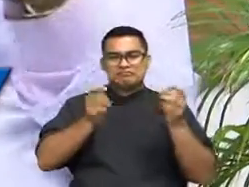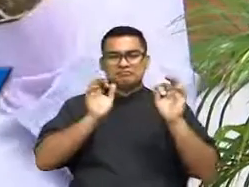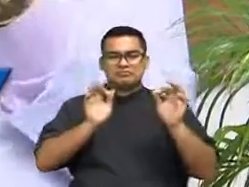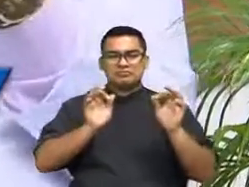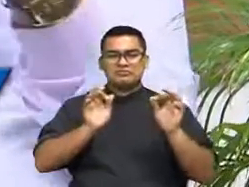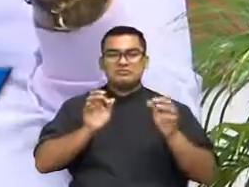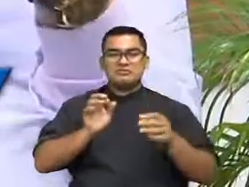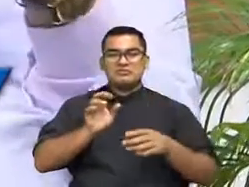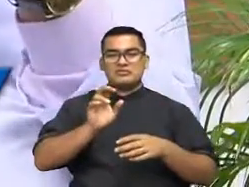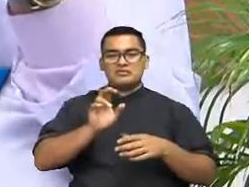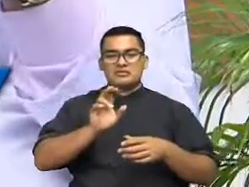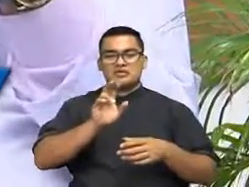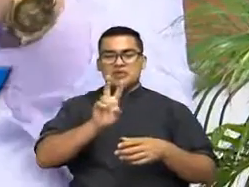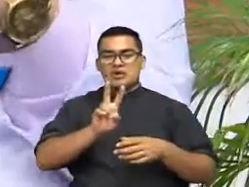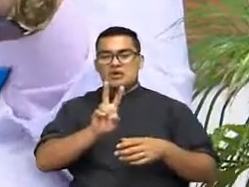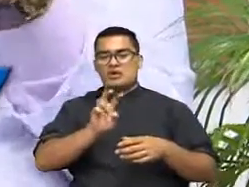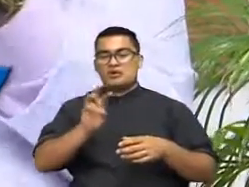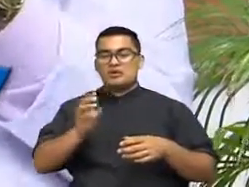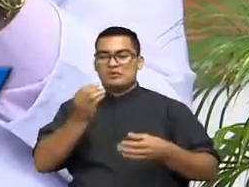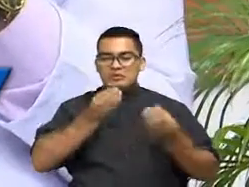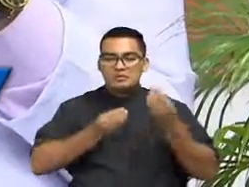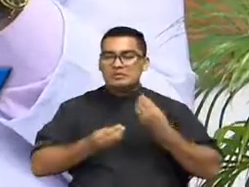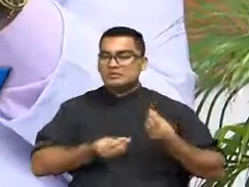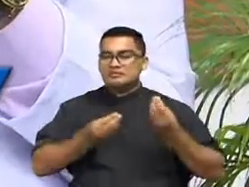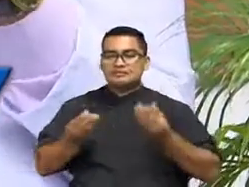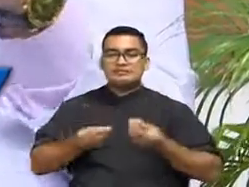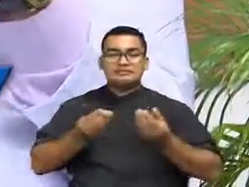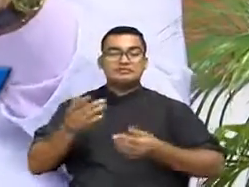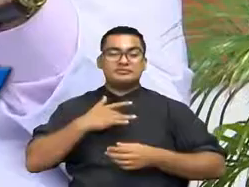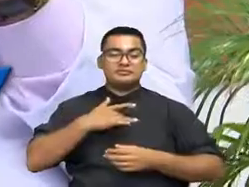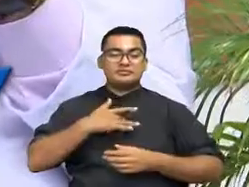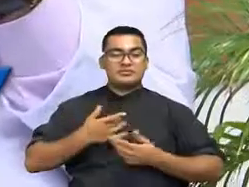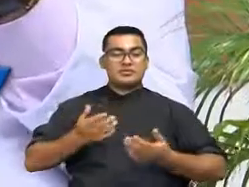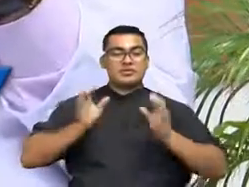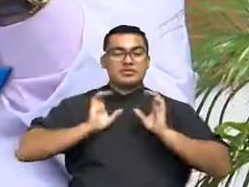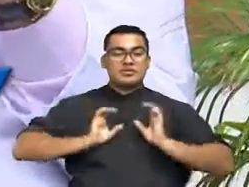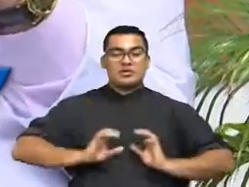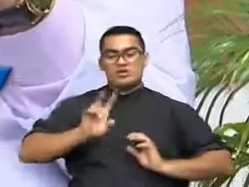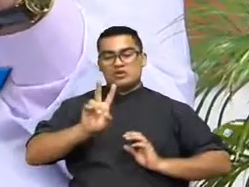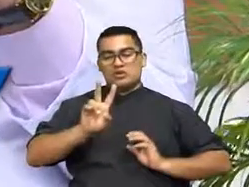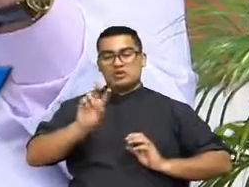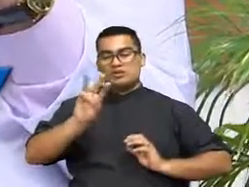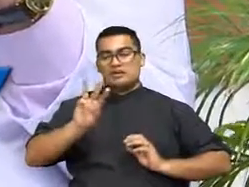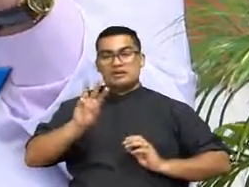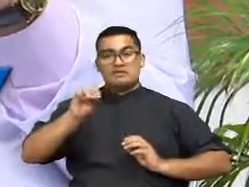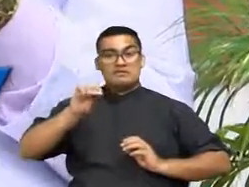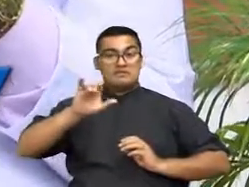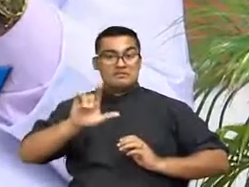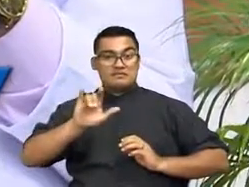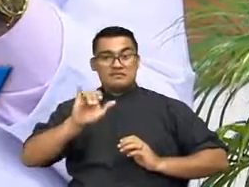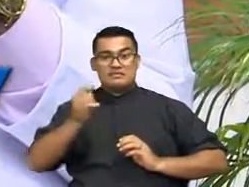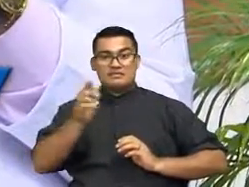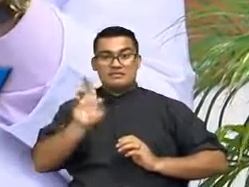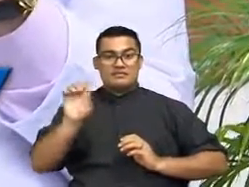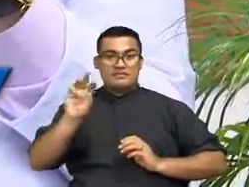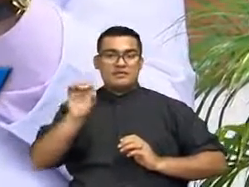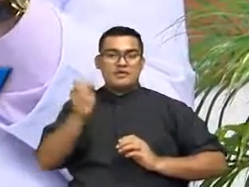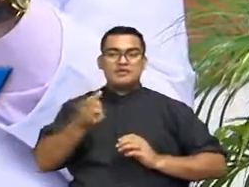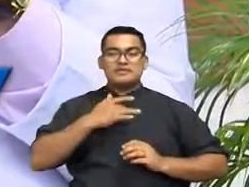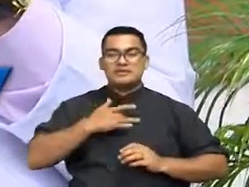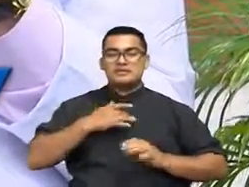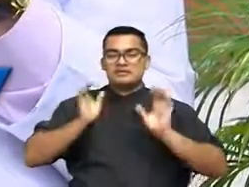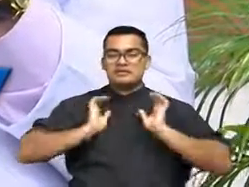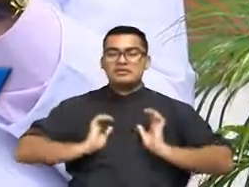normalmente entre 2 a 3 miligramos diario de hierro es lo que nosotros necesitamos para poder mantener nuestro metabolismo basal, y eso